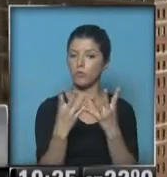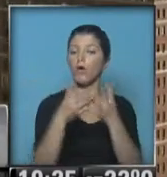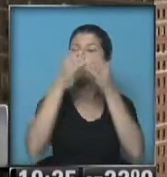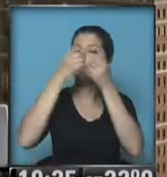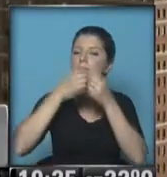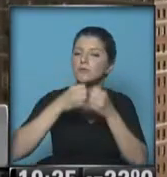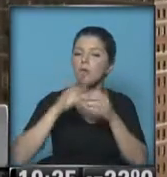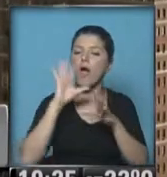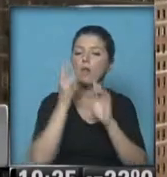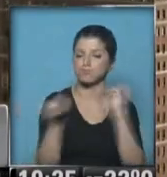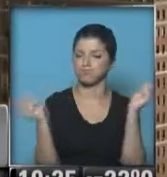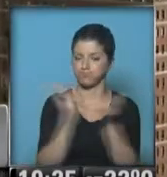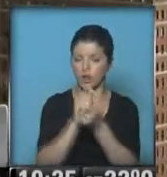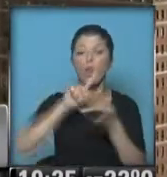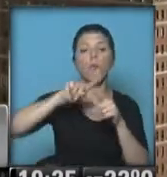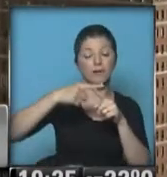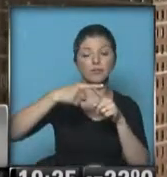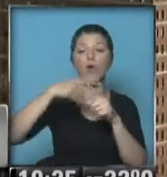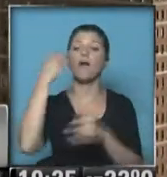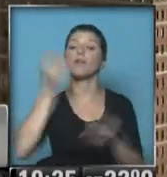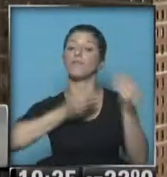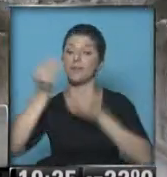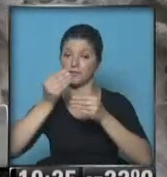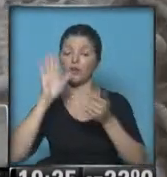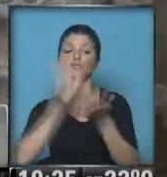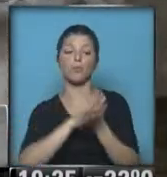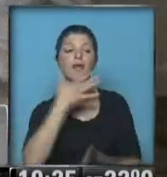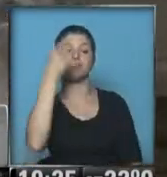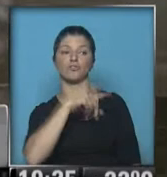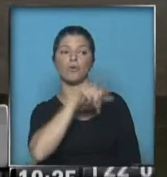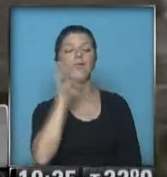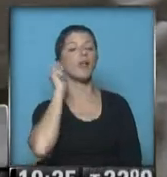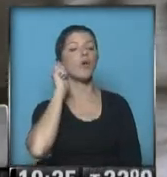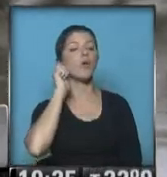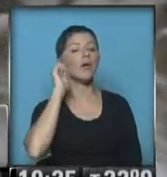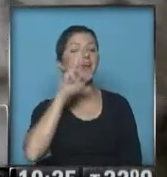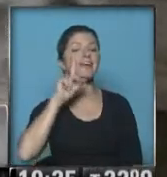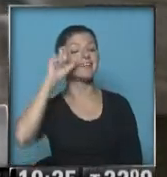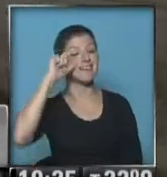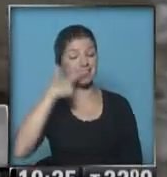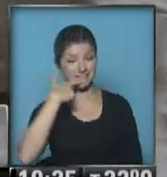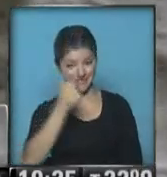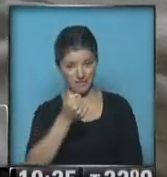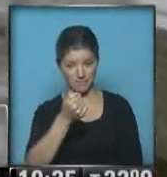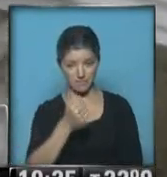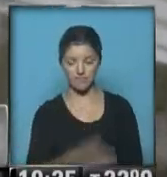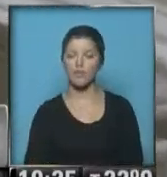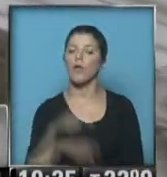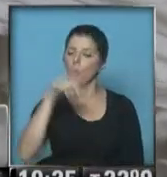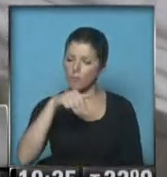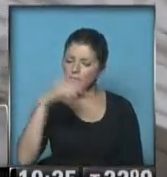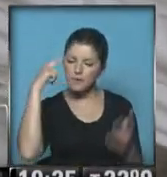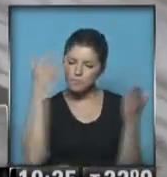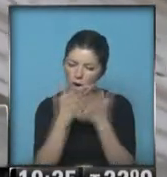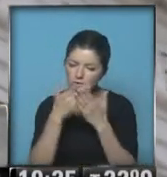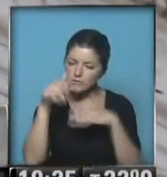un revés, tanto político como financiero, al fallo del juez Grieza a favor de los buitres. A la hora de examinar el caso, el